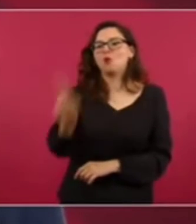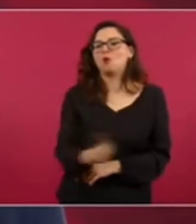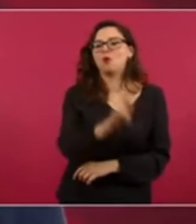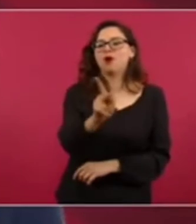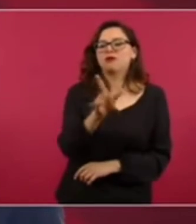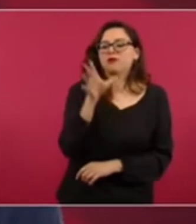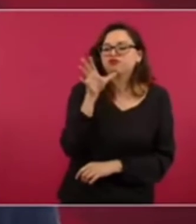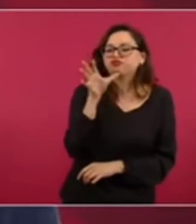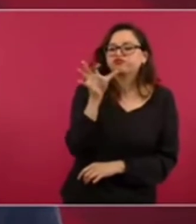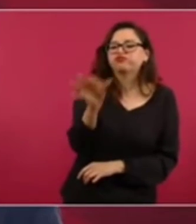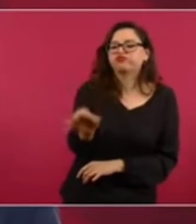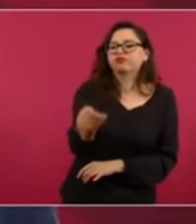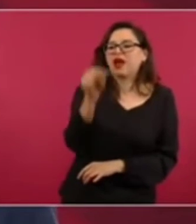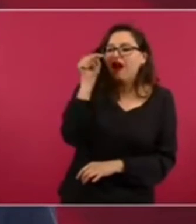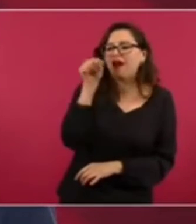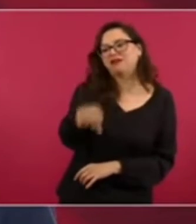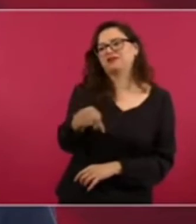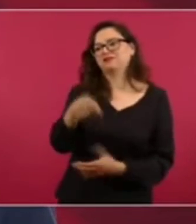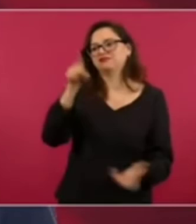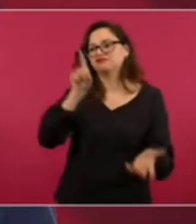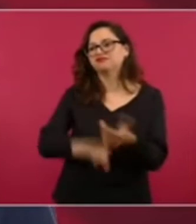porque si no, no pueden estudiar